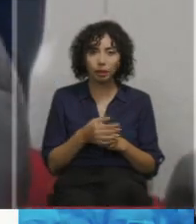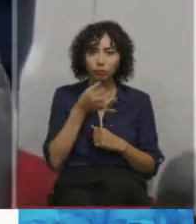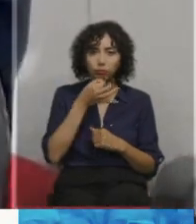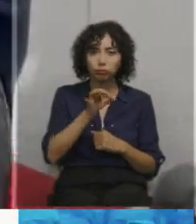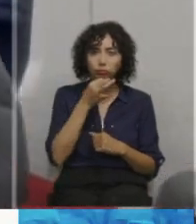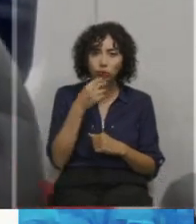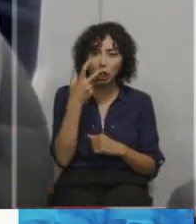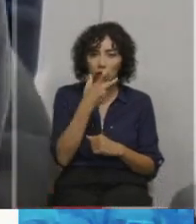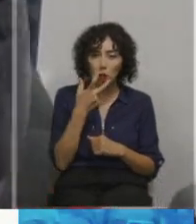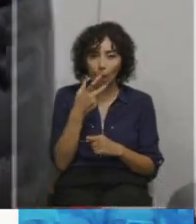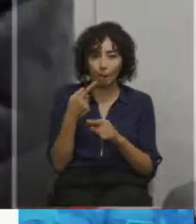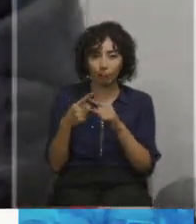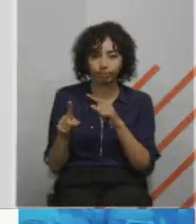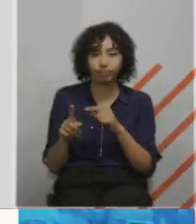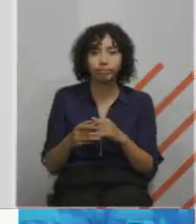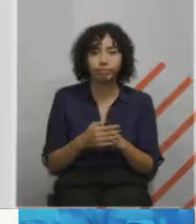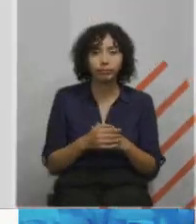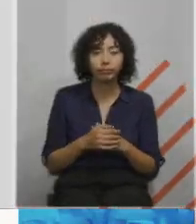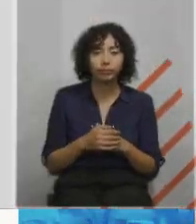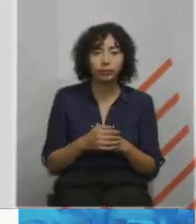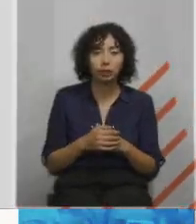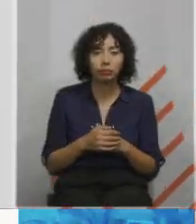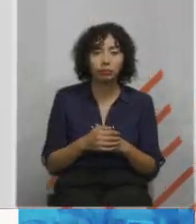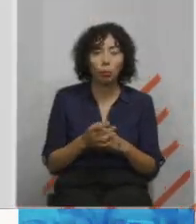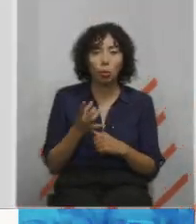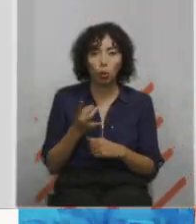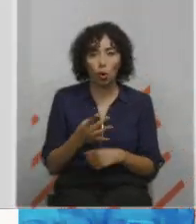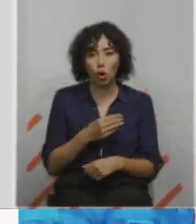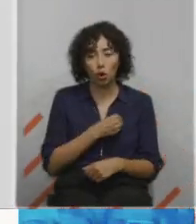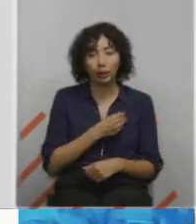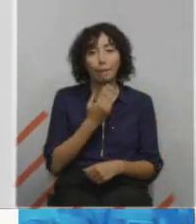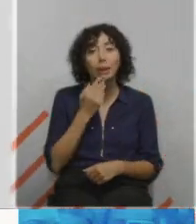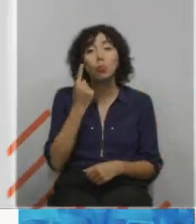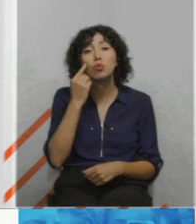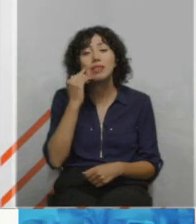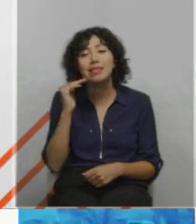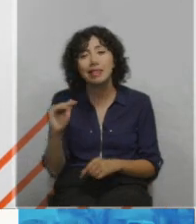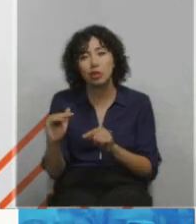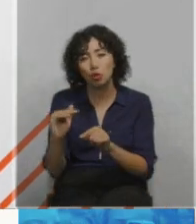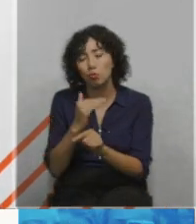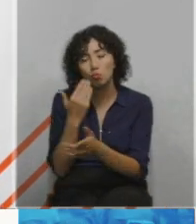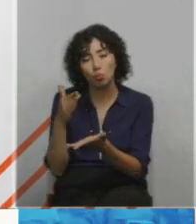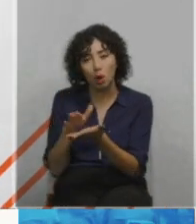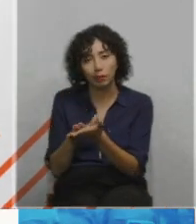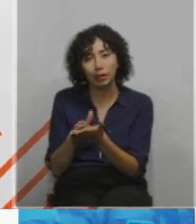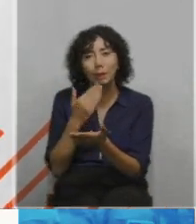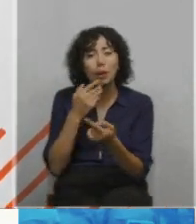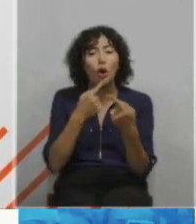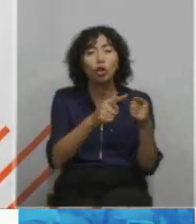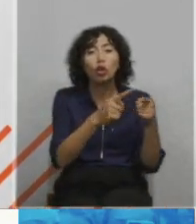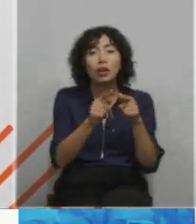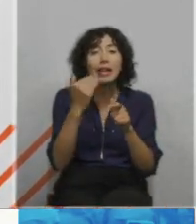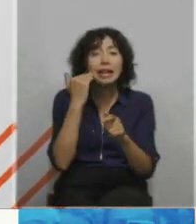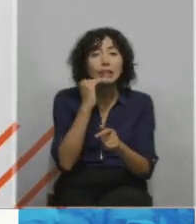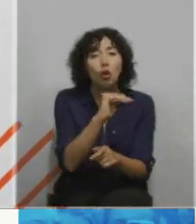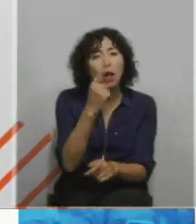Pero el dolor es aún mayor, porque también cobró la vida de un niño y dejó una decena de otros menores heridos.